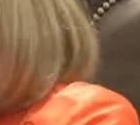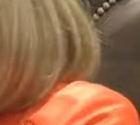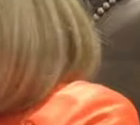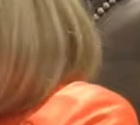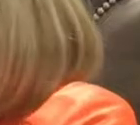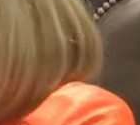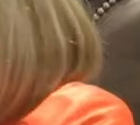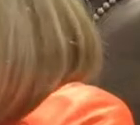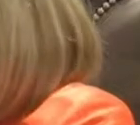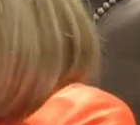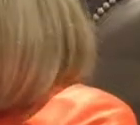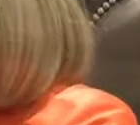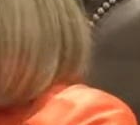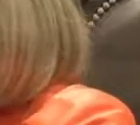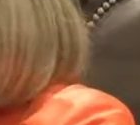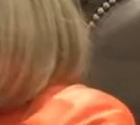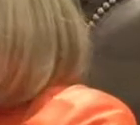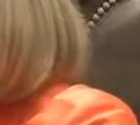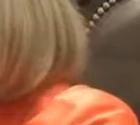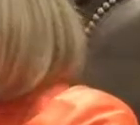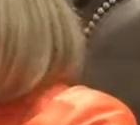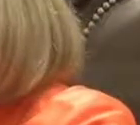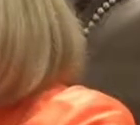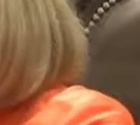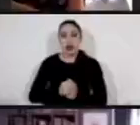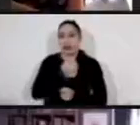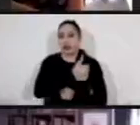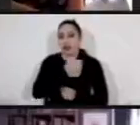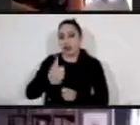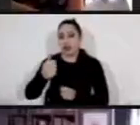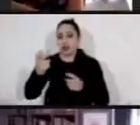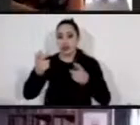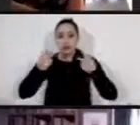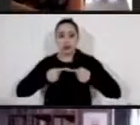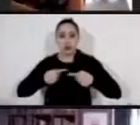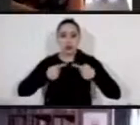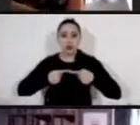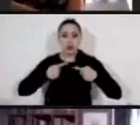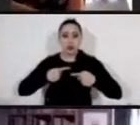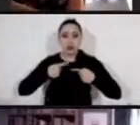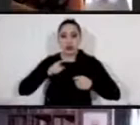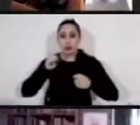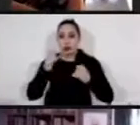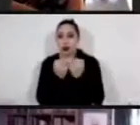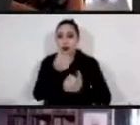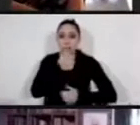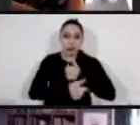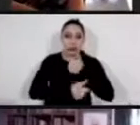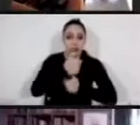Plata. Para cada una de las personas que participaron en este proceso